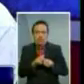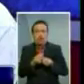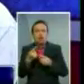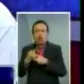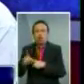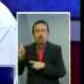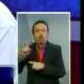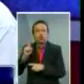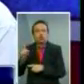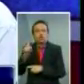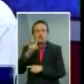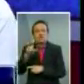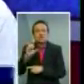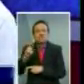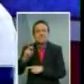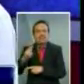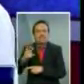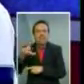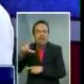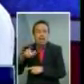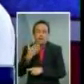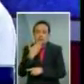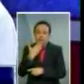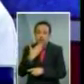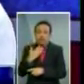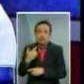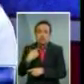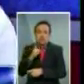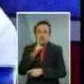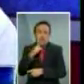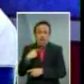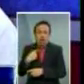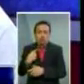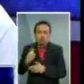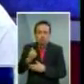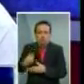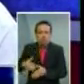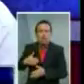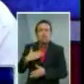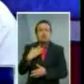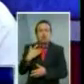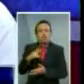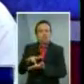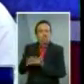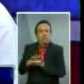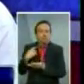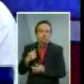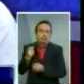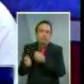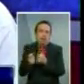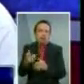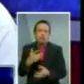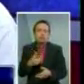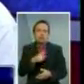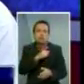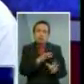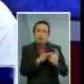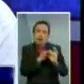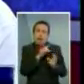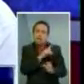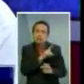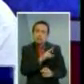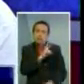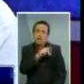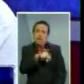CEPEL reservados privados y aportes míos también, tengo algunas deudas que pagar todavía. Uh-huh. Pero la verdad que son bastante mayores que los aportes del partido. Yo agradezco el aporte,